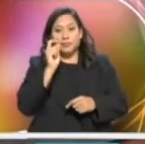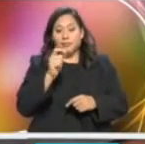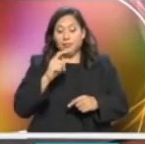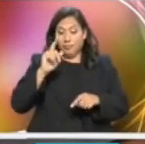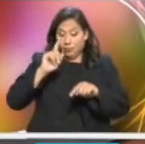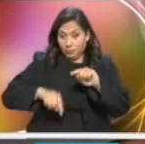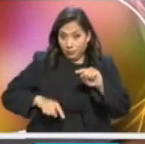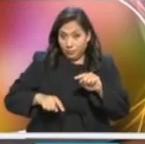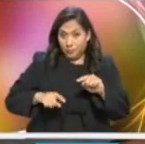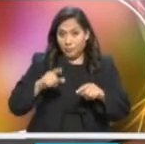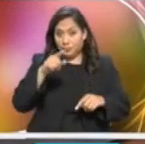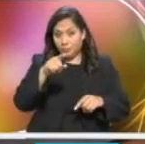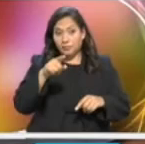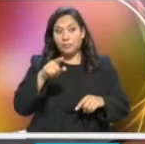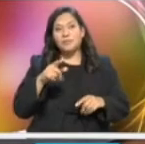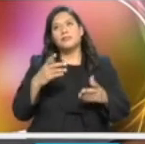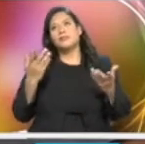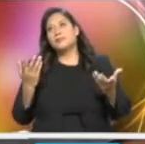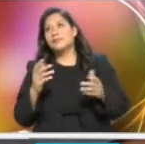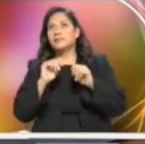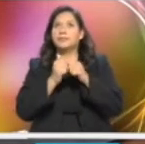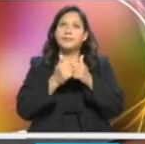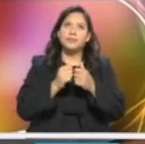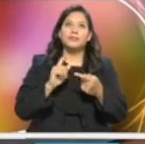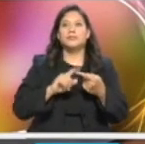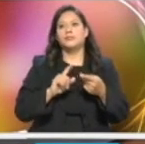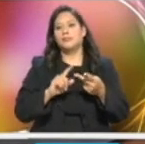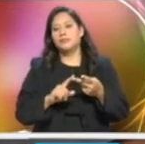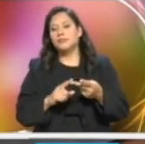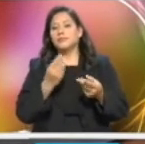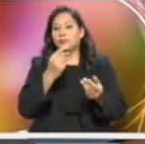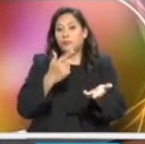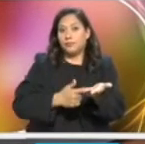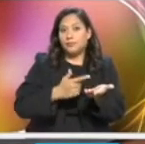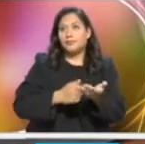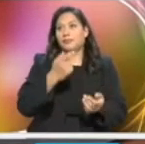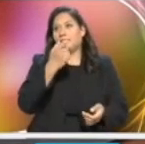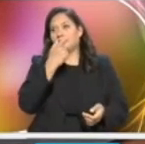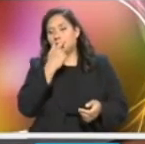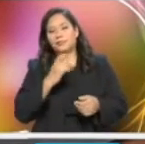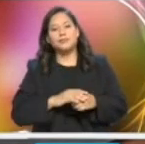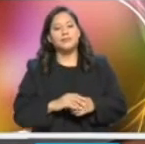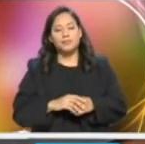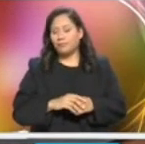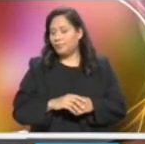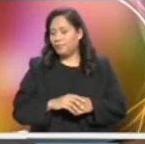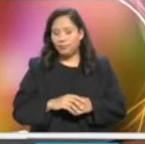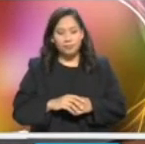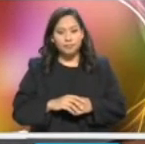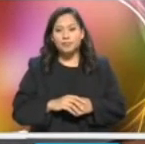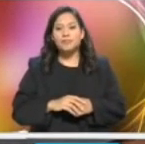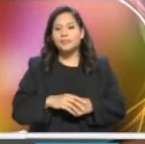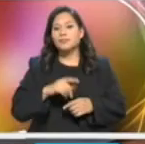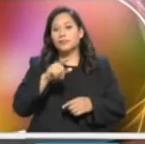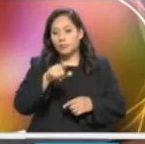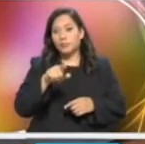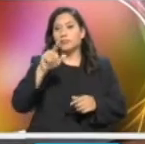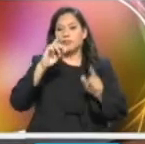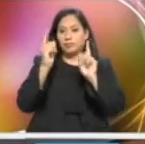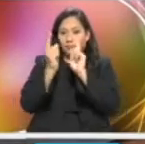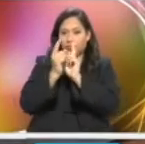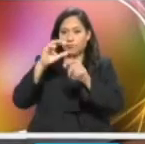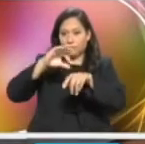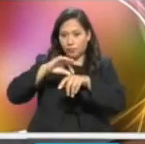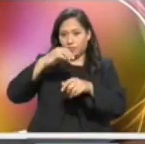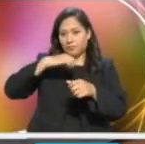quiten ustedes, es que el pan, es que trae tantas calorías las galletas. No, ahí es donde recurren al especialista.